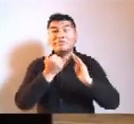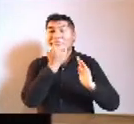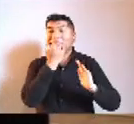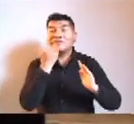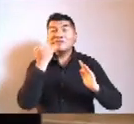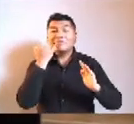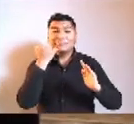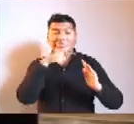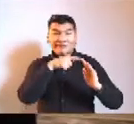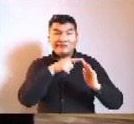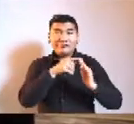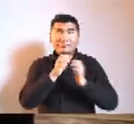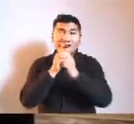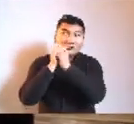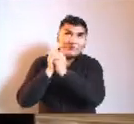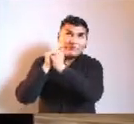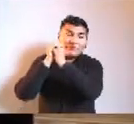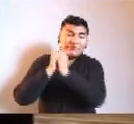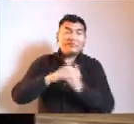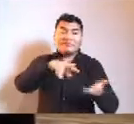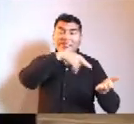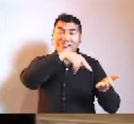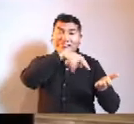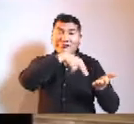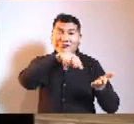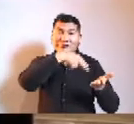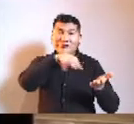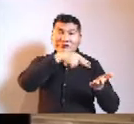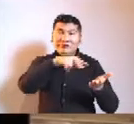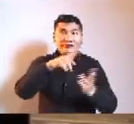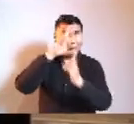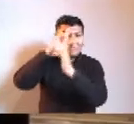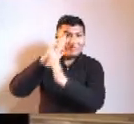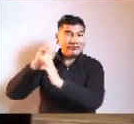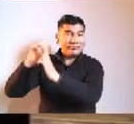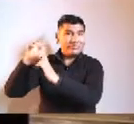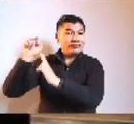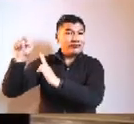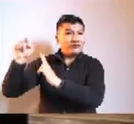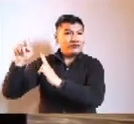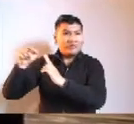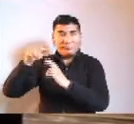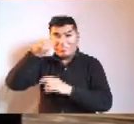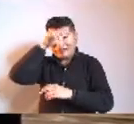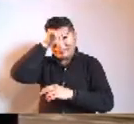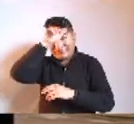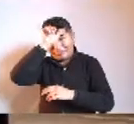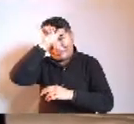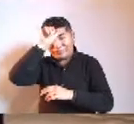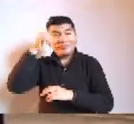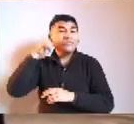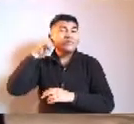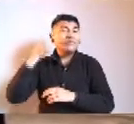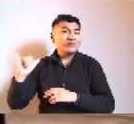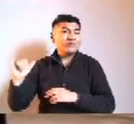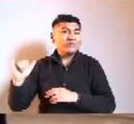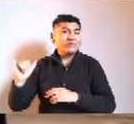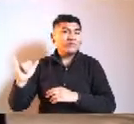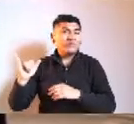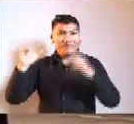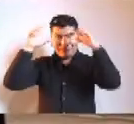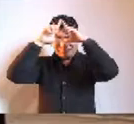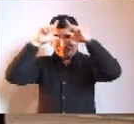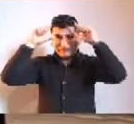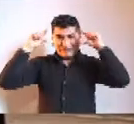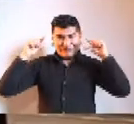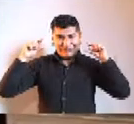Israel adorando y danzando en honor de un becerro de oro. Moisés